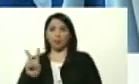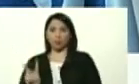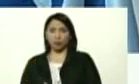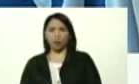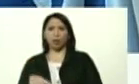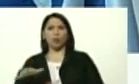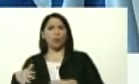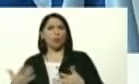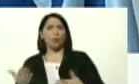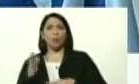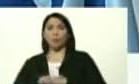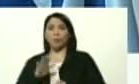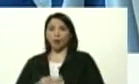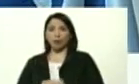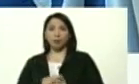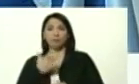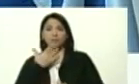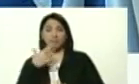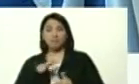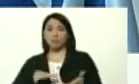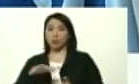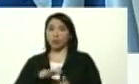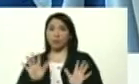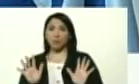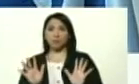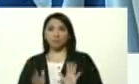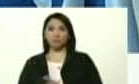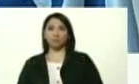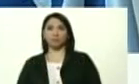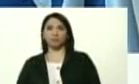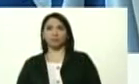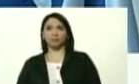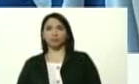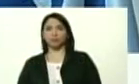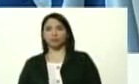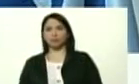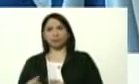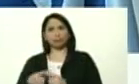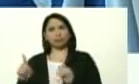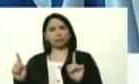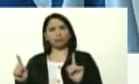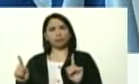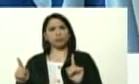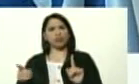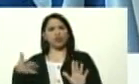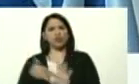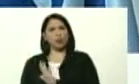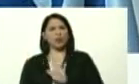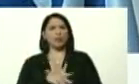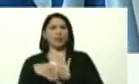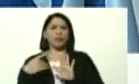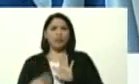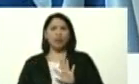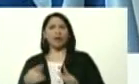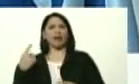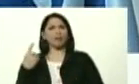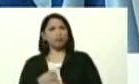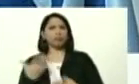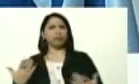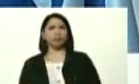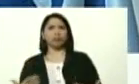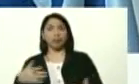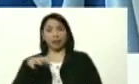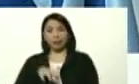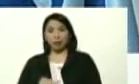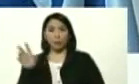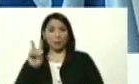cuando ocurra circunstancia ajena a lo que es el deber ser del Estado venezolano, habrá todo el